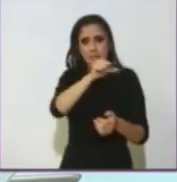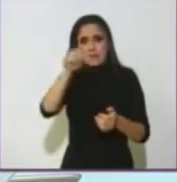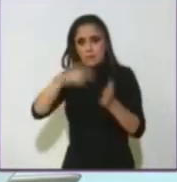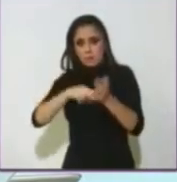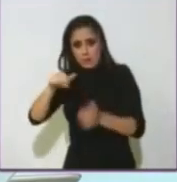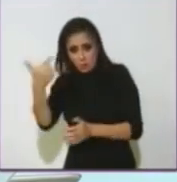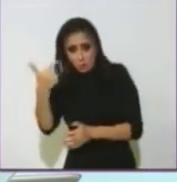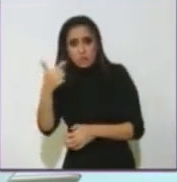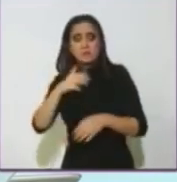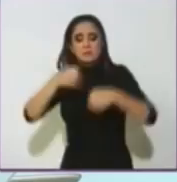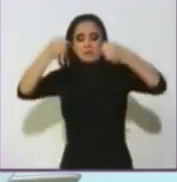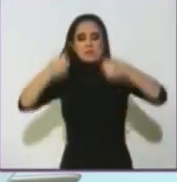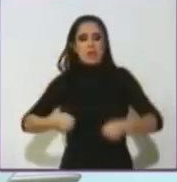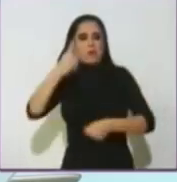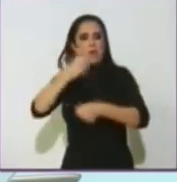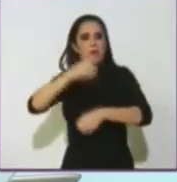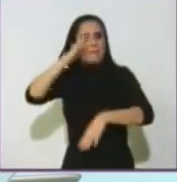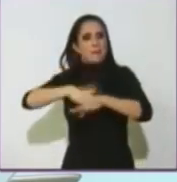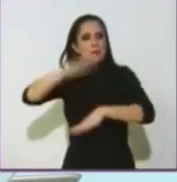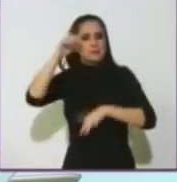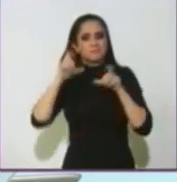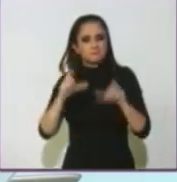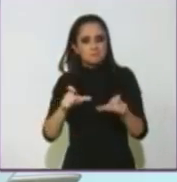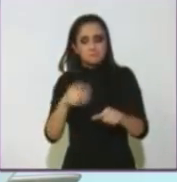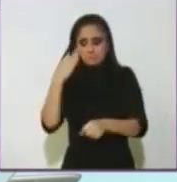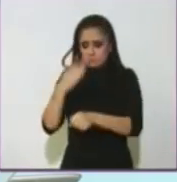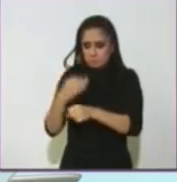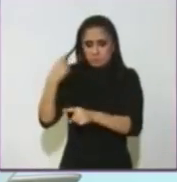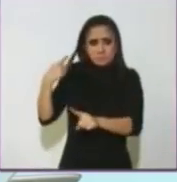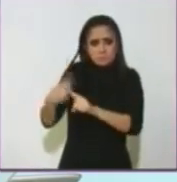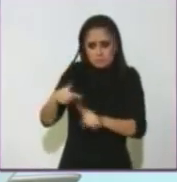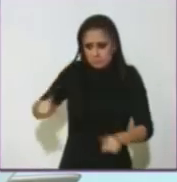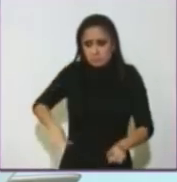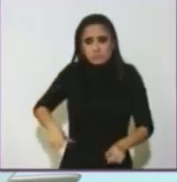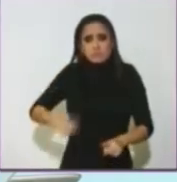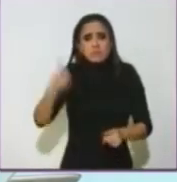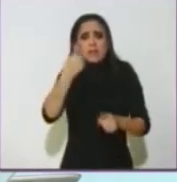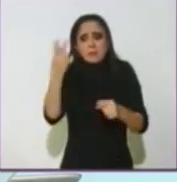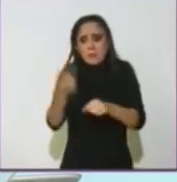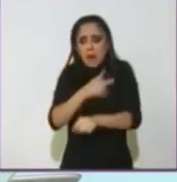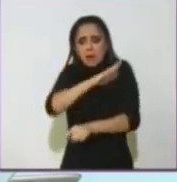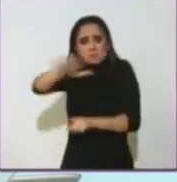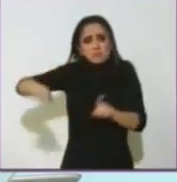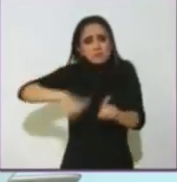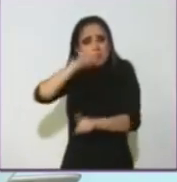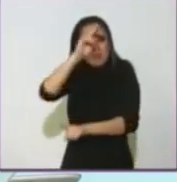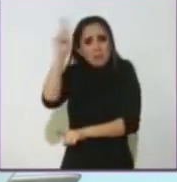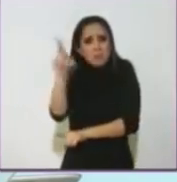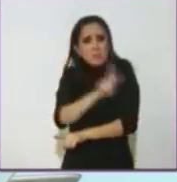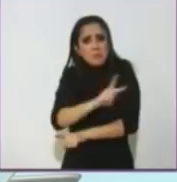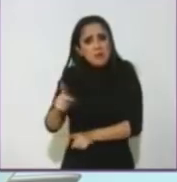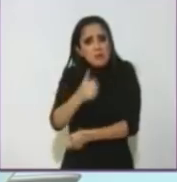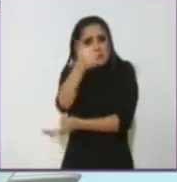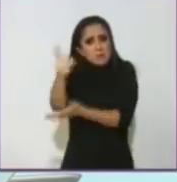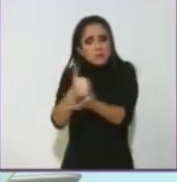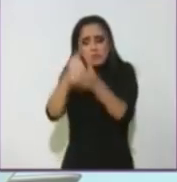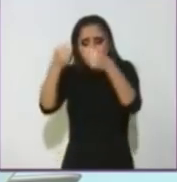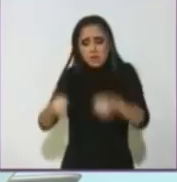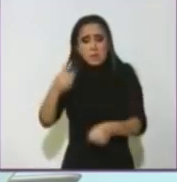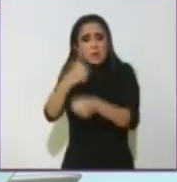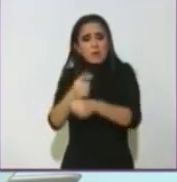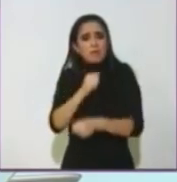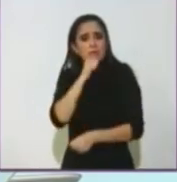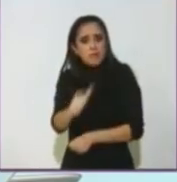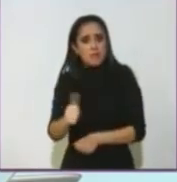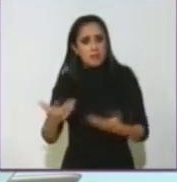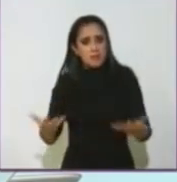ciudad fue más segura que pasó en la actual administración que se descompuso en la ciudad que se descompuso la seguridad lo